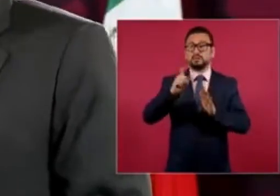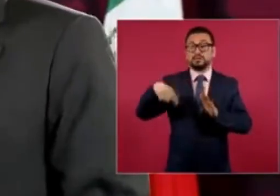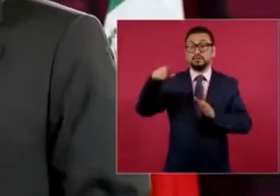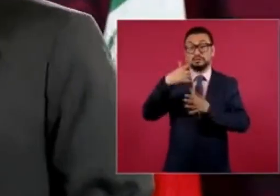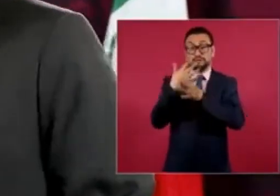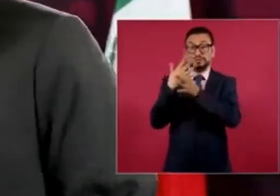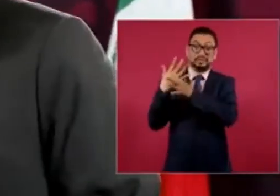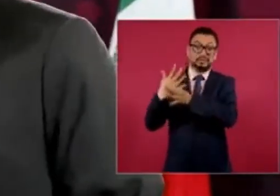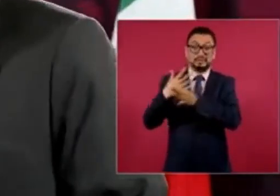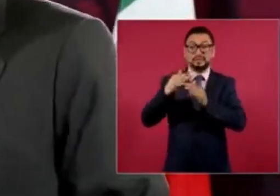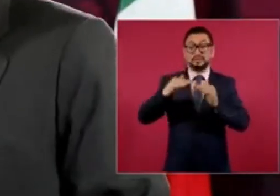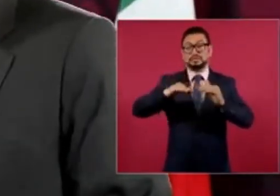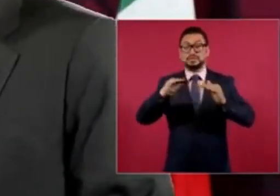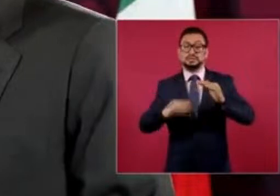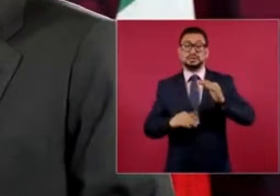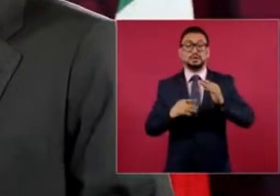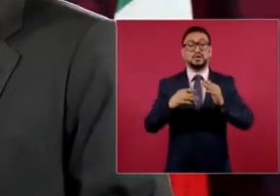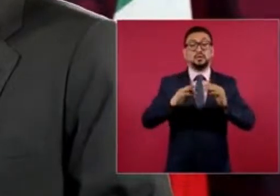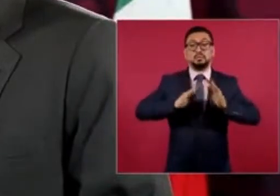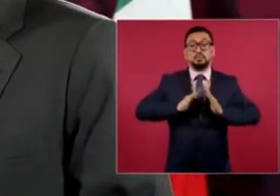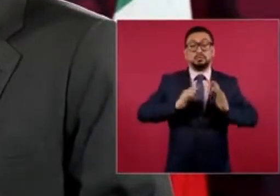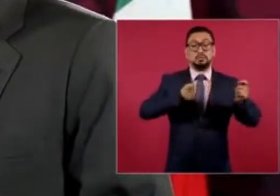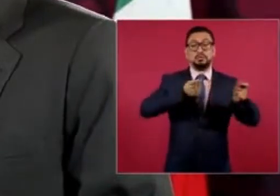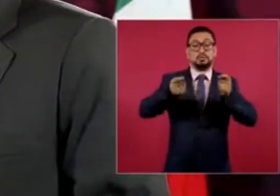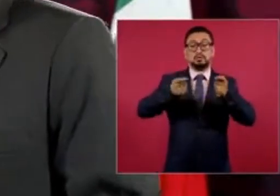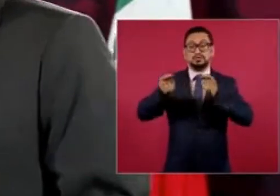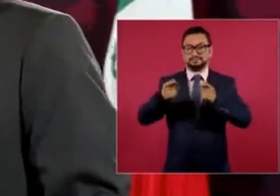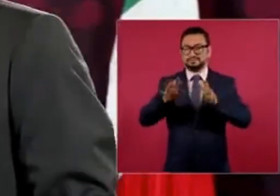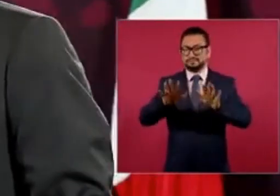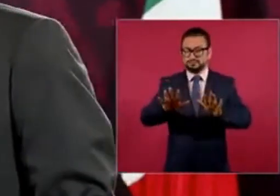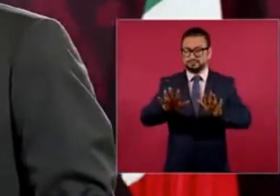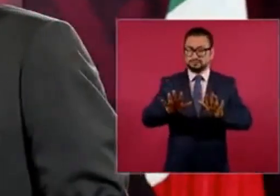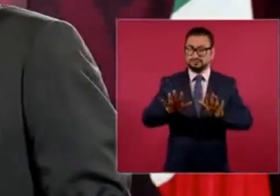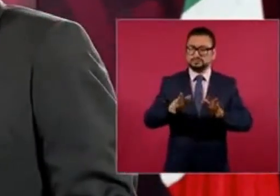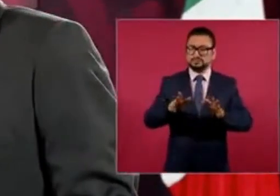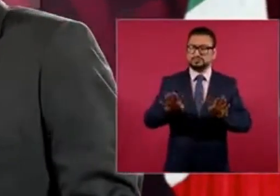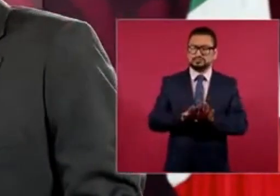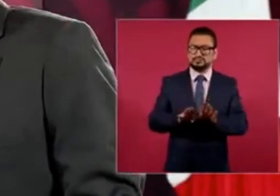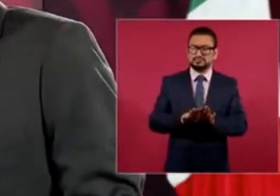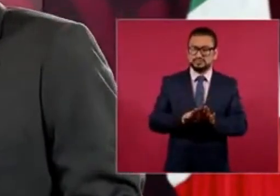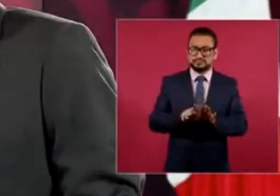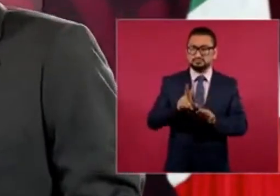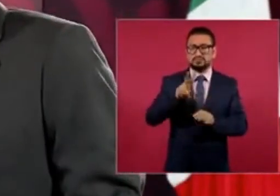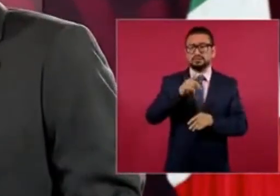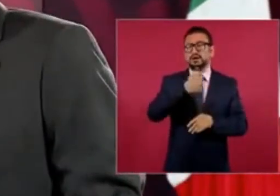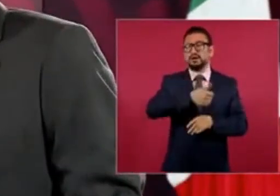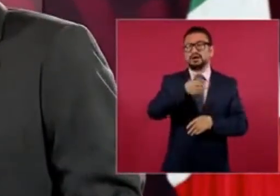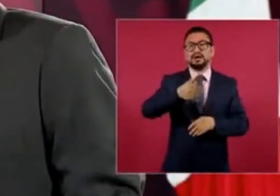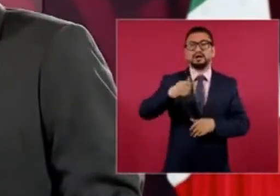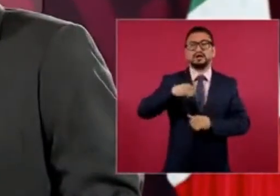eso depende de la autoridad